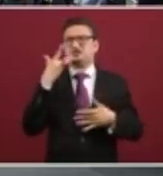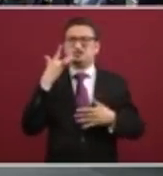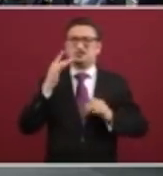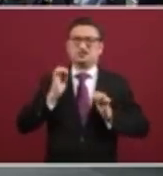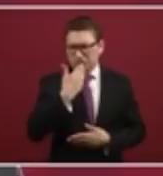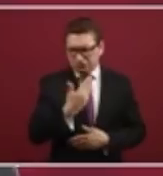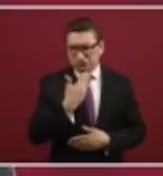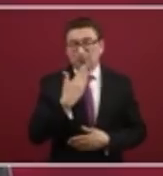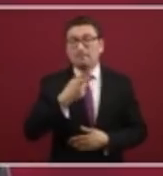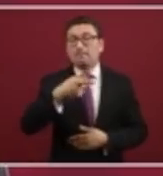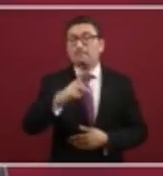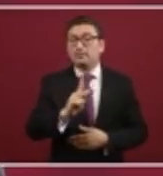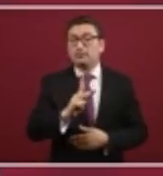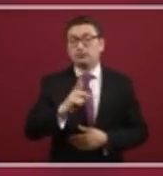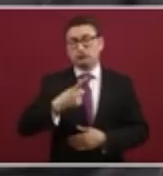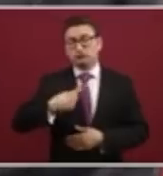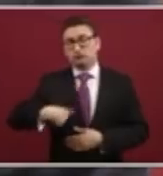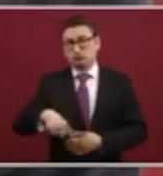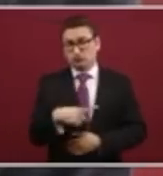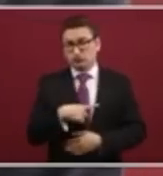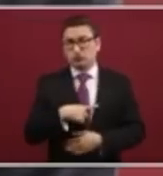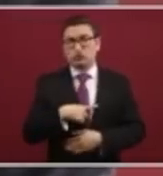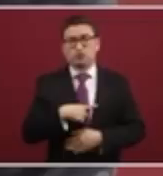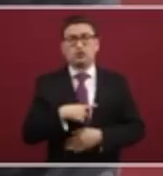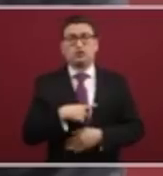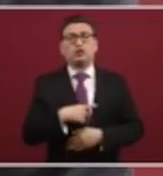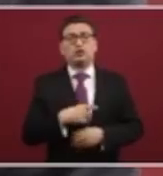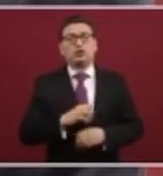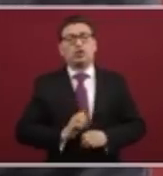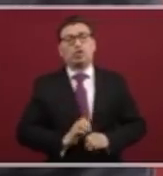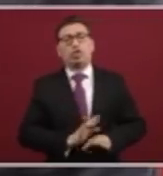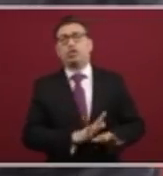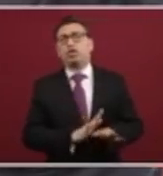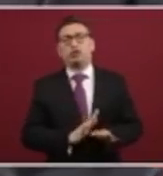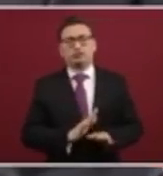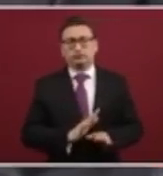no vamos a hacer eso